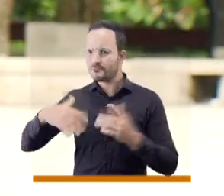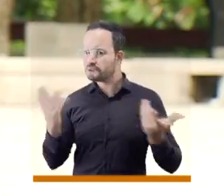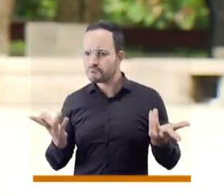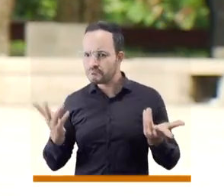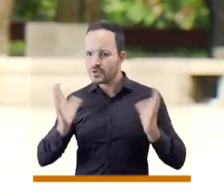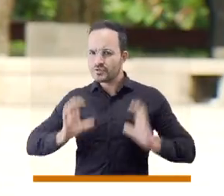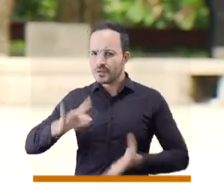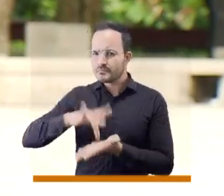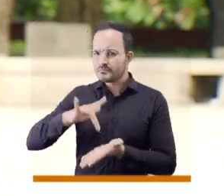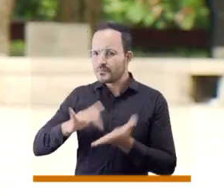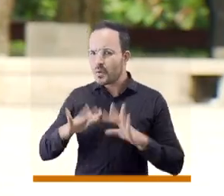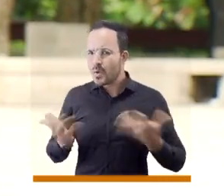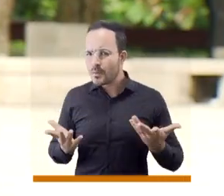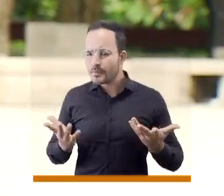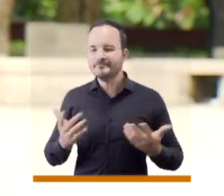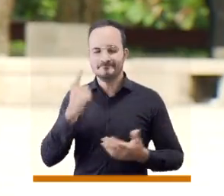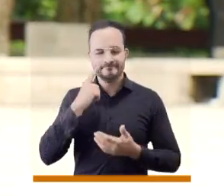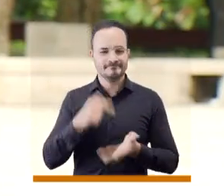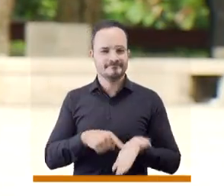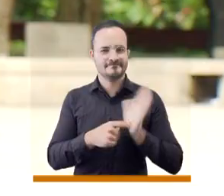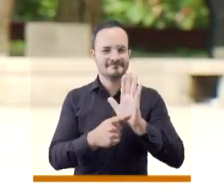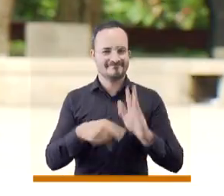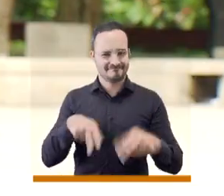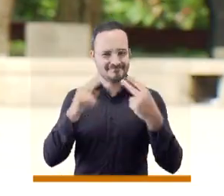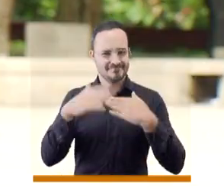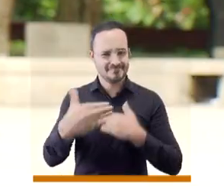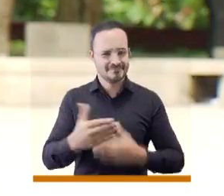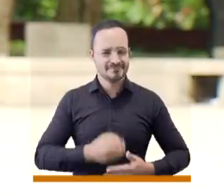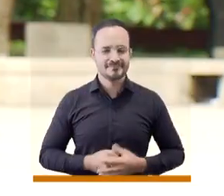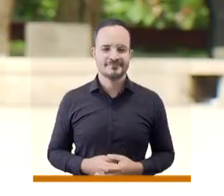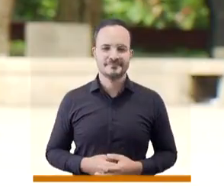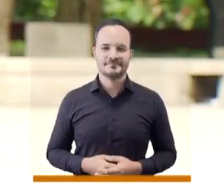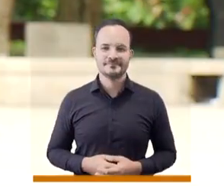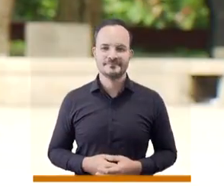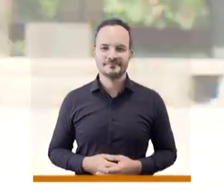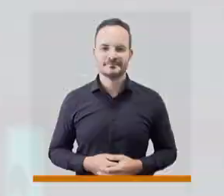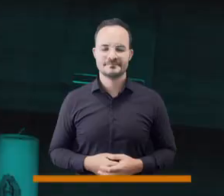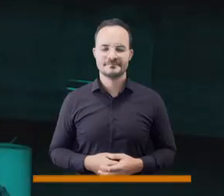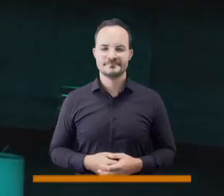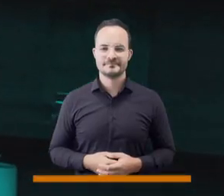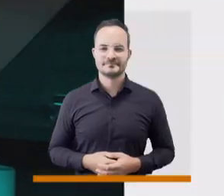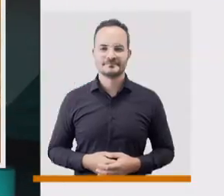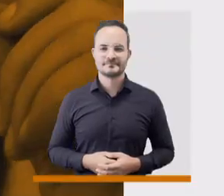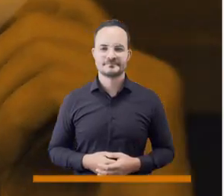papel de los jóvenes en la política y la participación de la ciudad. Ya regresamos.